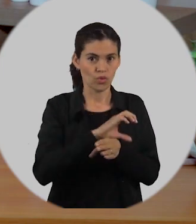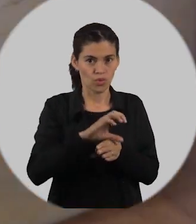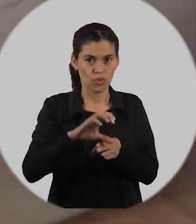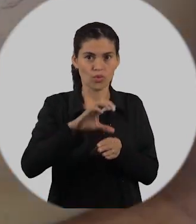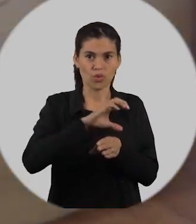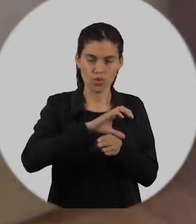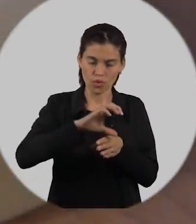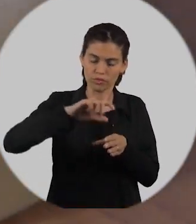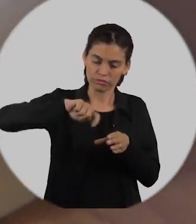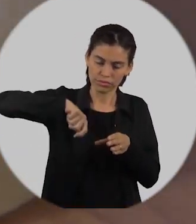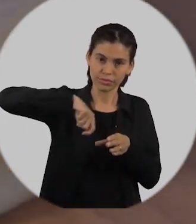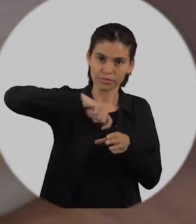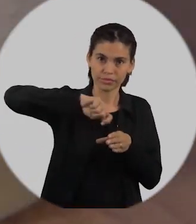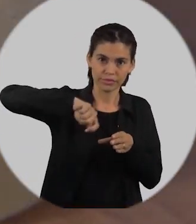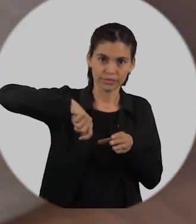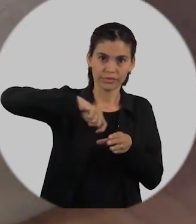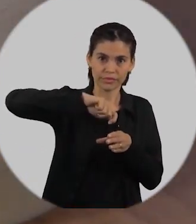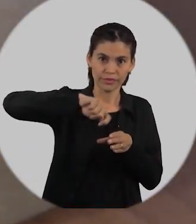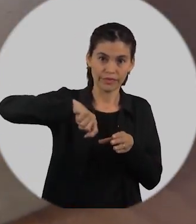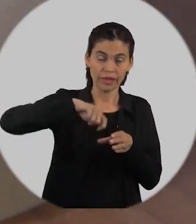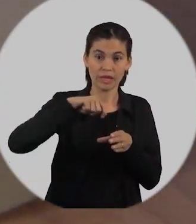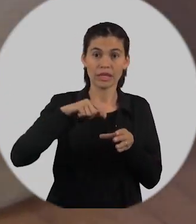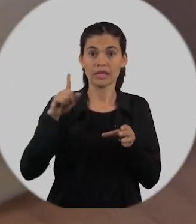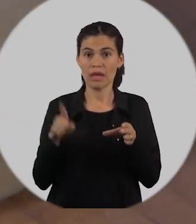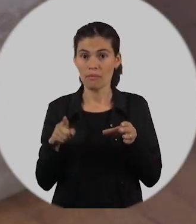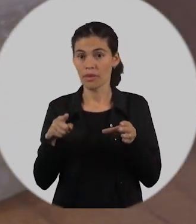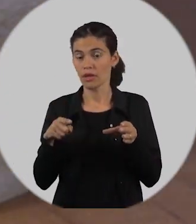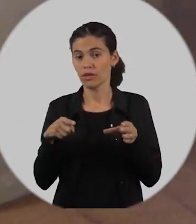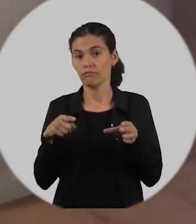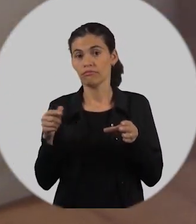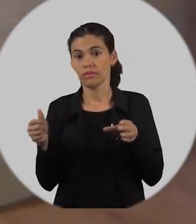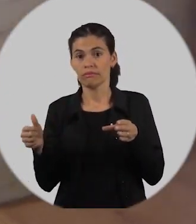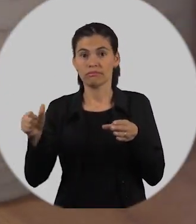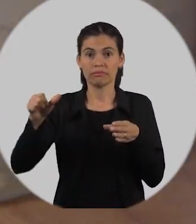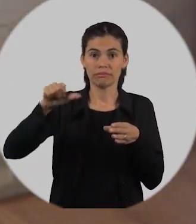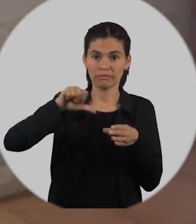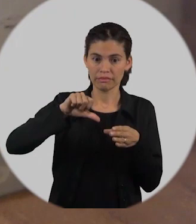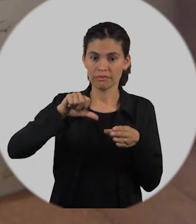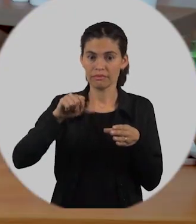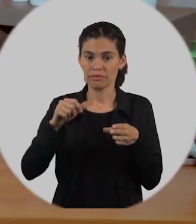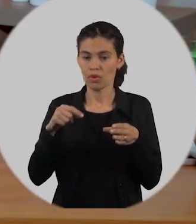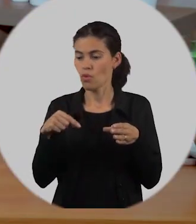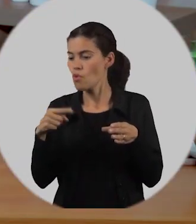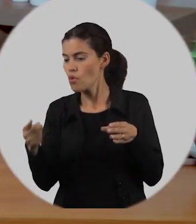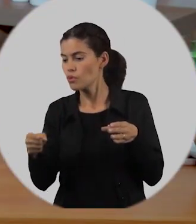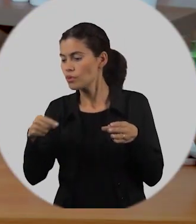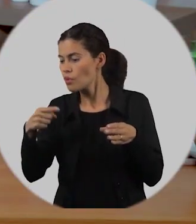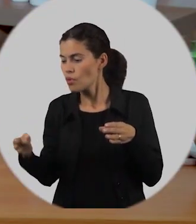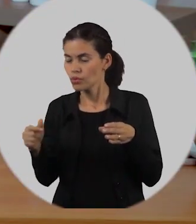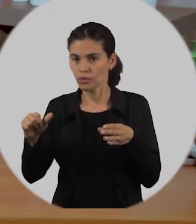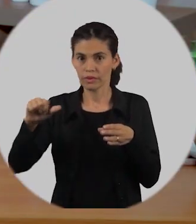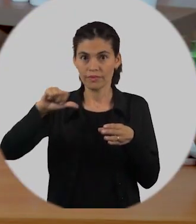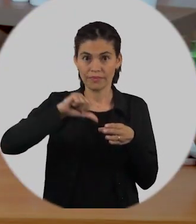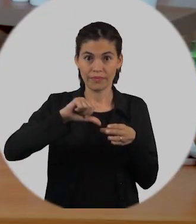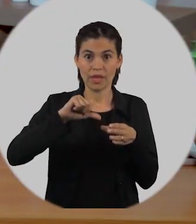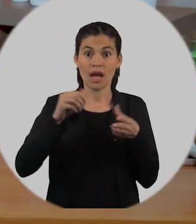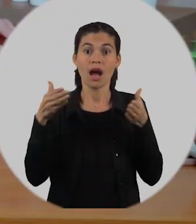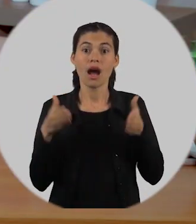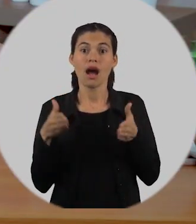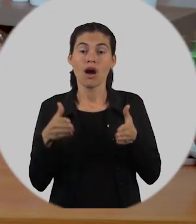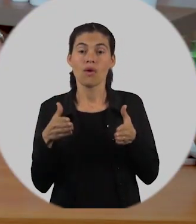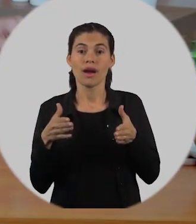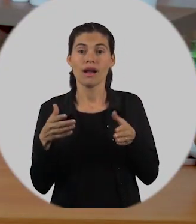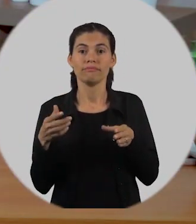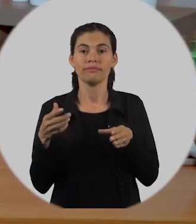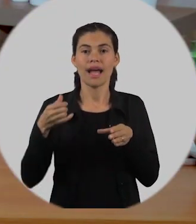girando, dando vuelta, viendo, y nos vamos agregándole nuestras otras materias primas. Ahora le